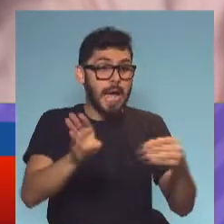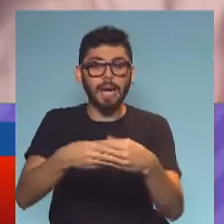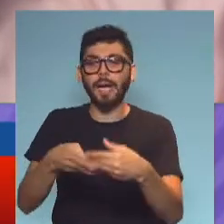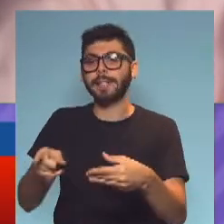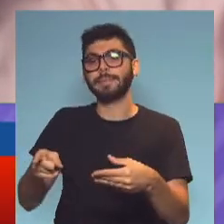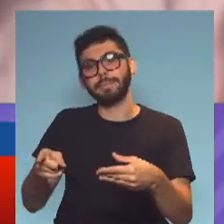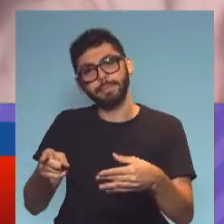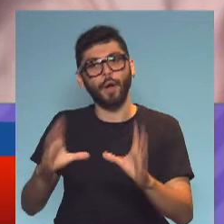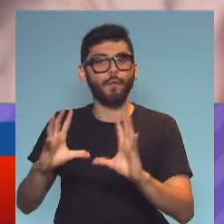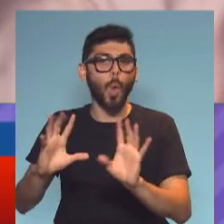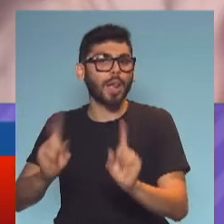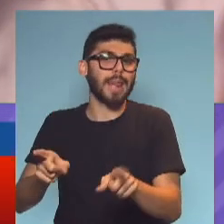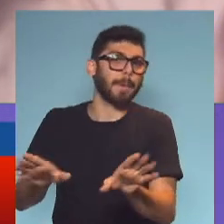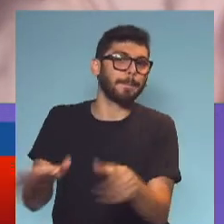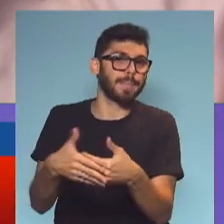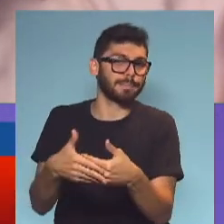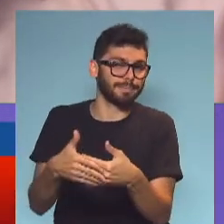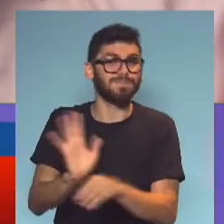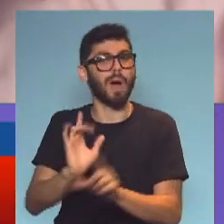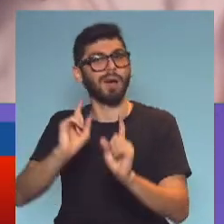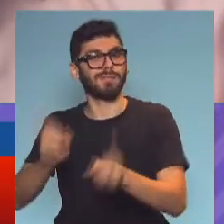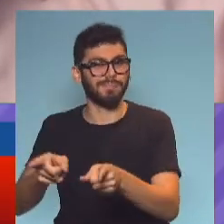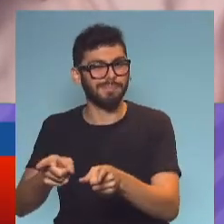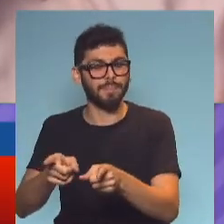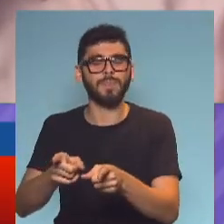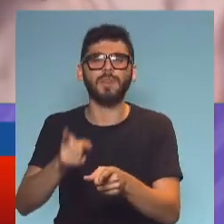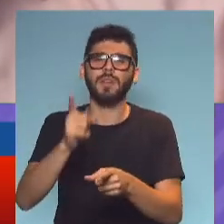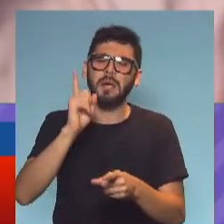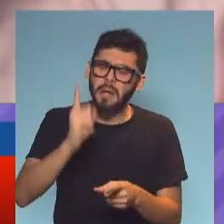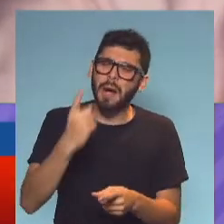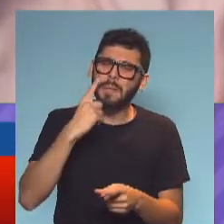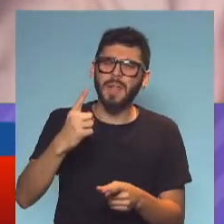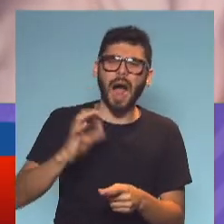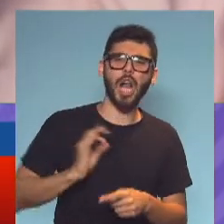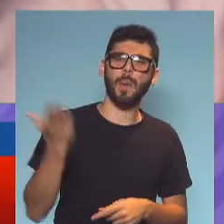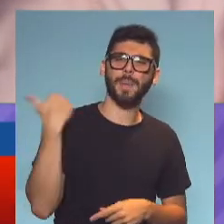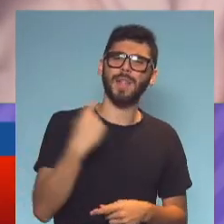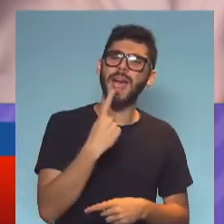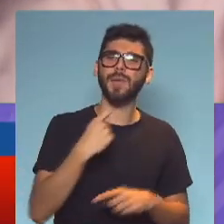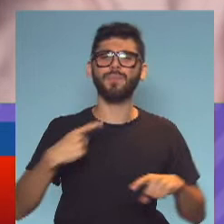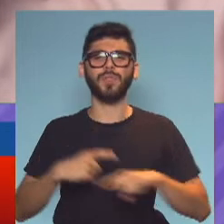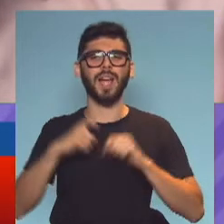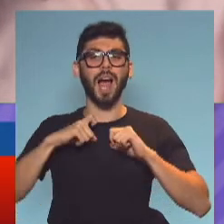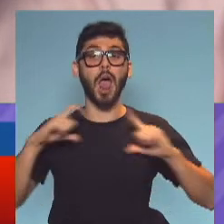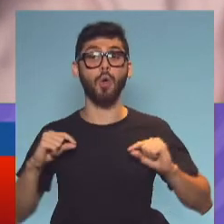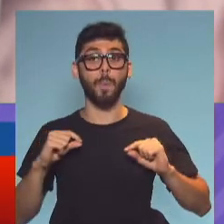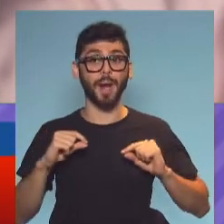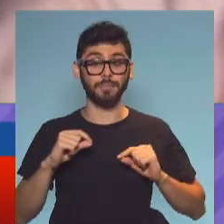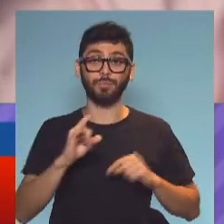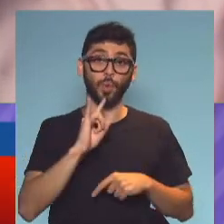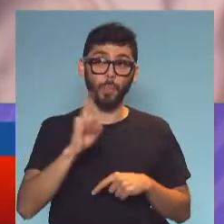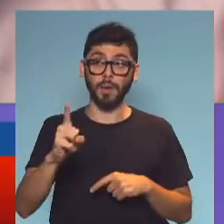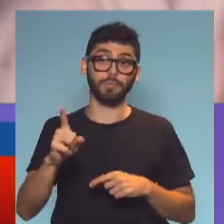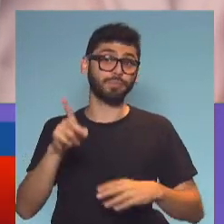también sería bueno escuchar a los protagonistas. ¿Te acordás que todo empezó el año pasado con ese partido River Atlético Tucumán que quedó trunco por ahora?